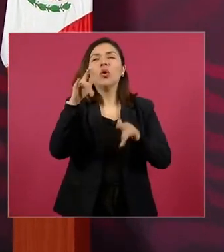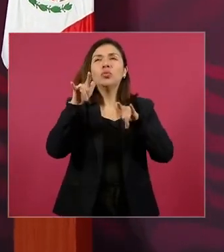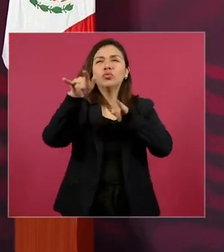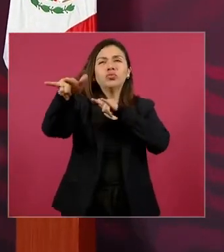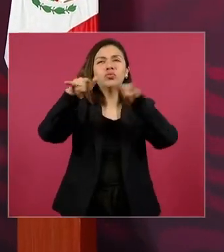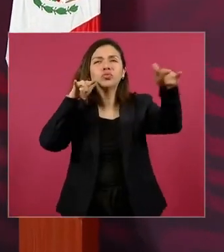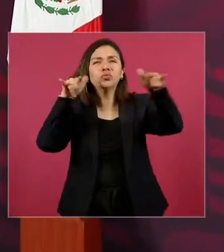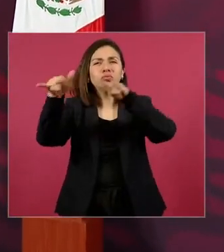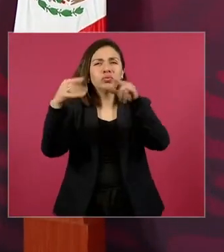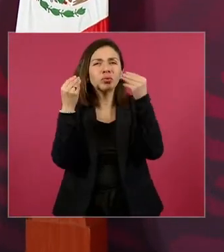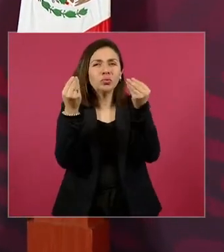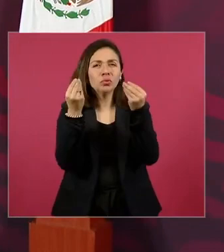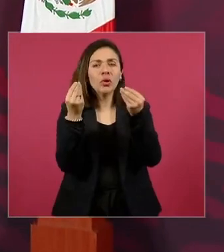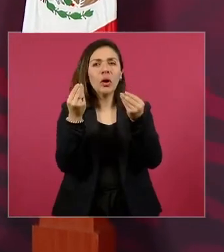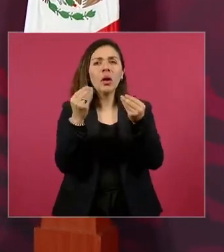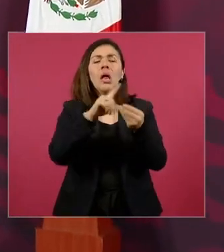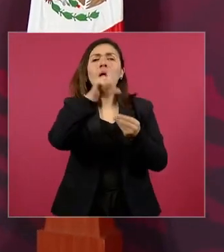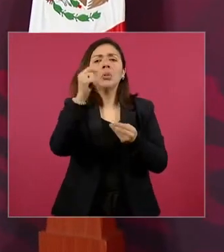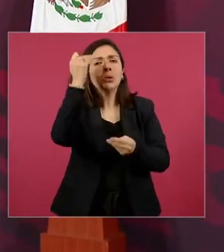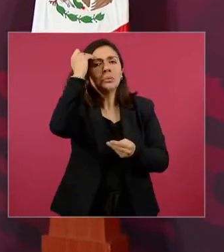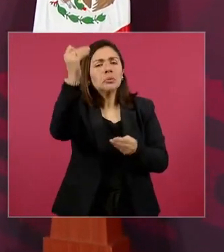Pasó el tiempo y ya